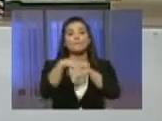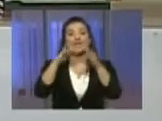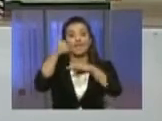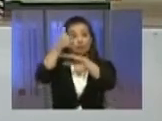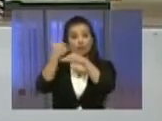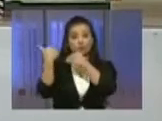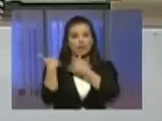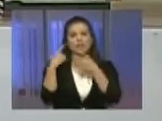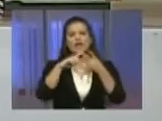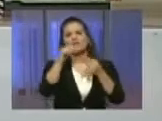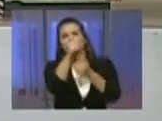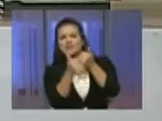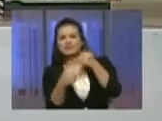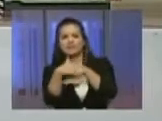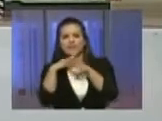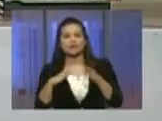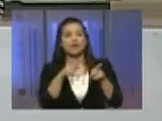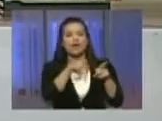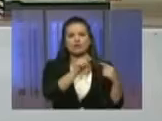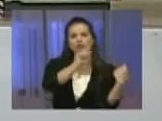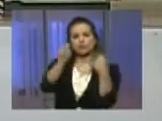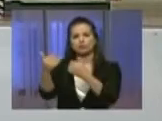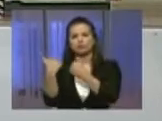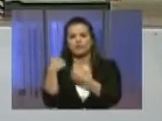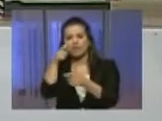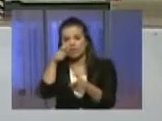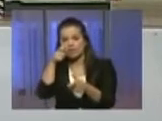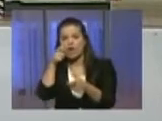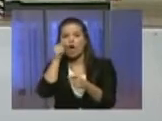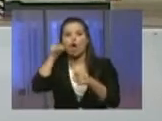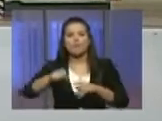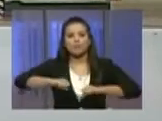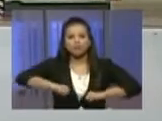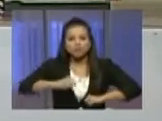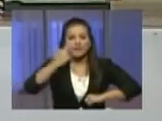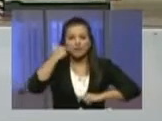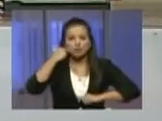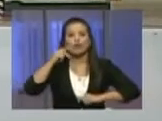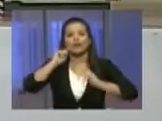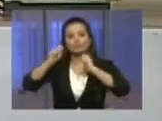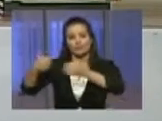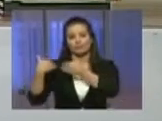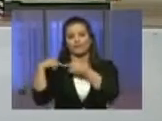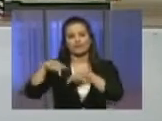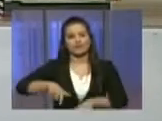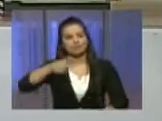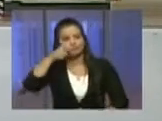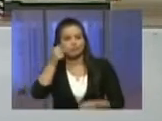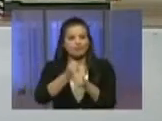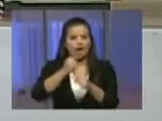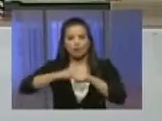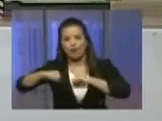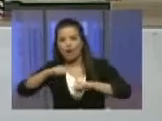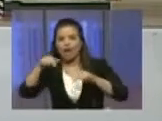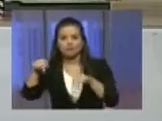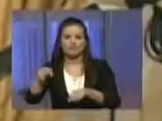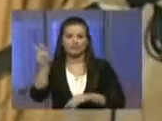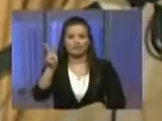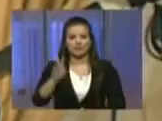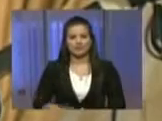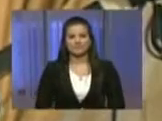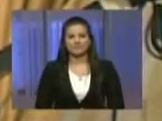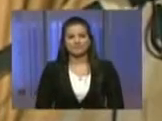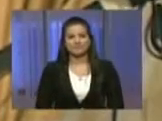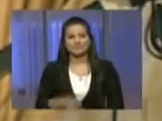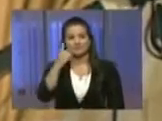viceministros dejaron de guardia aquí en Venezuela a mimu Vargas lo dejaron de guardia mim Vargas Ah